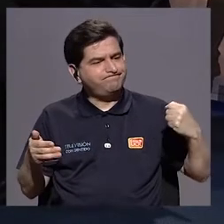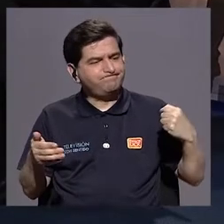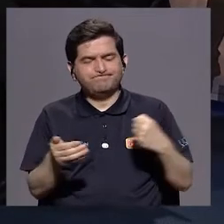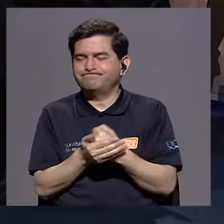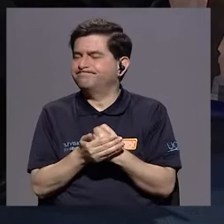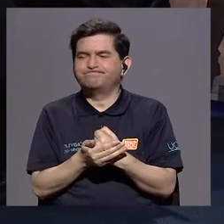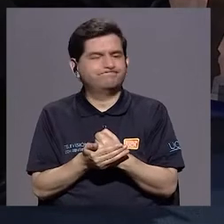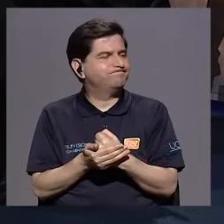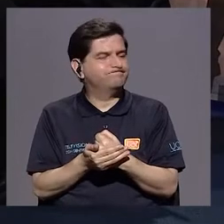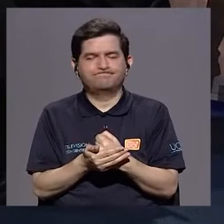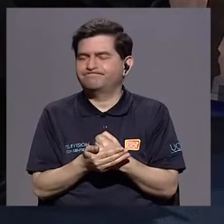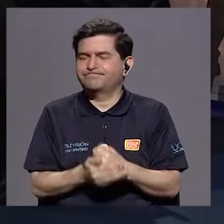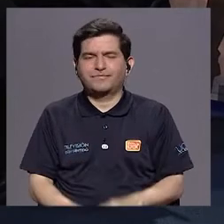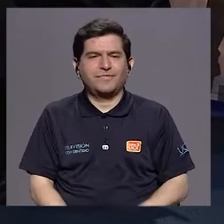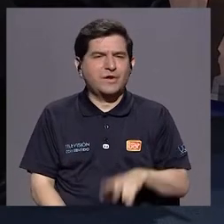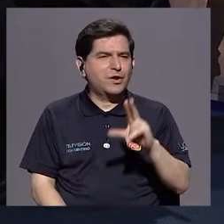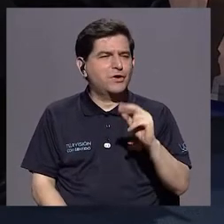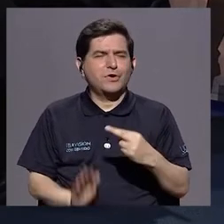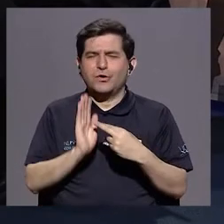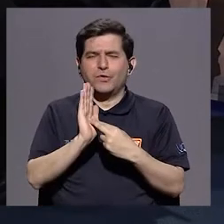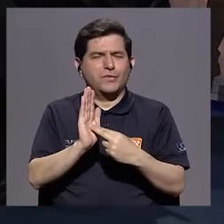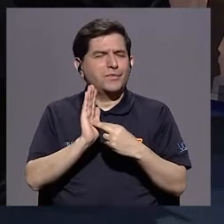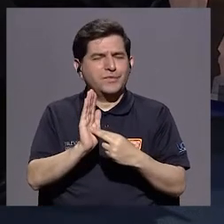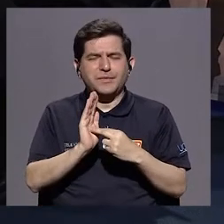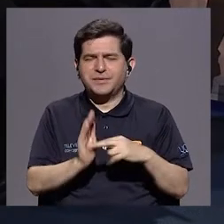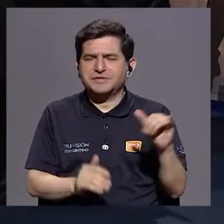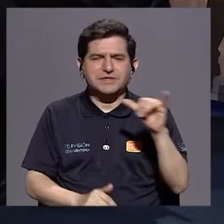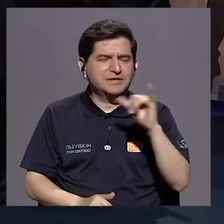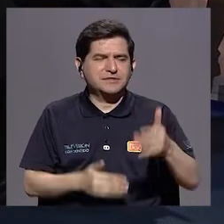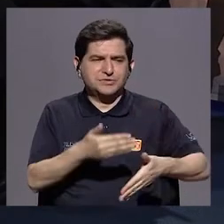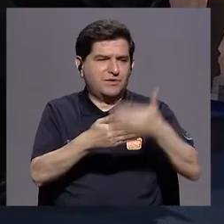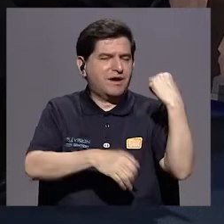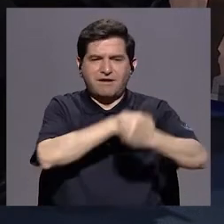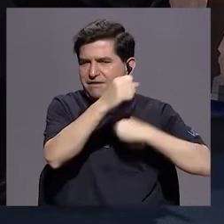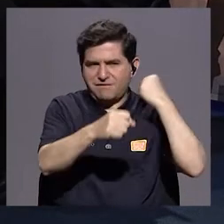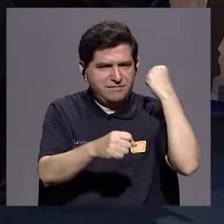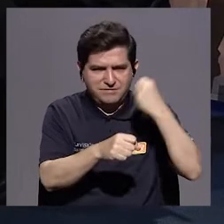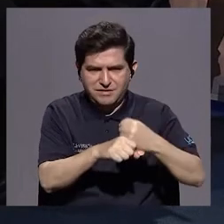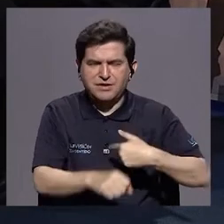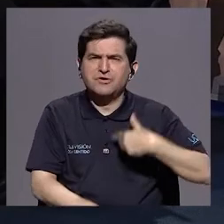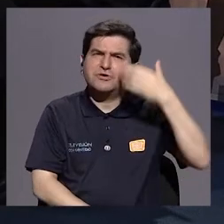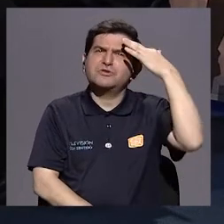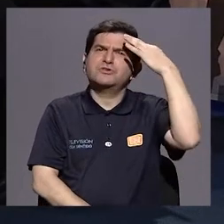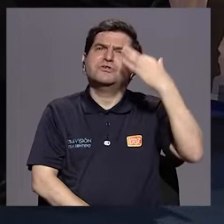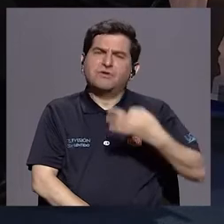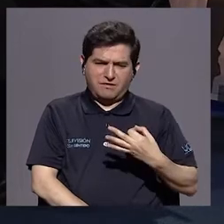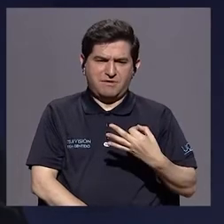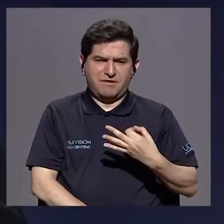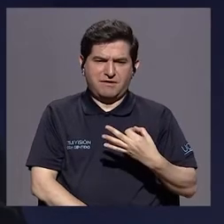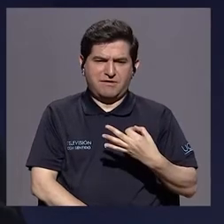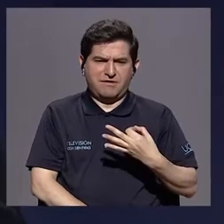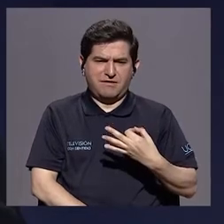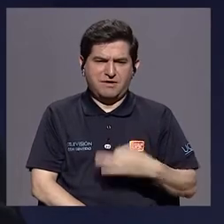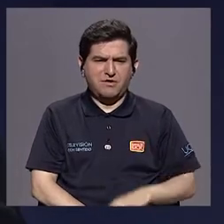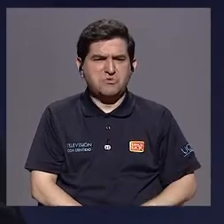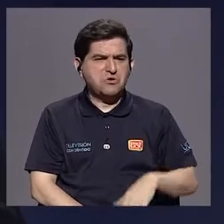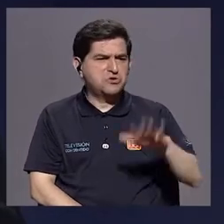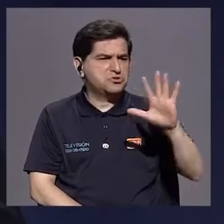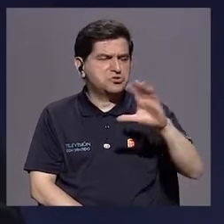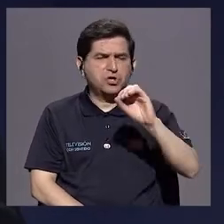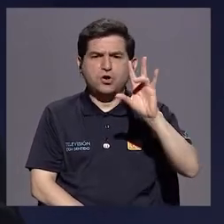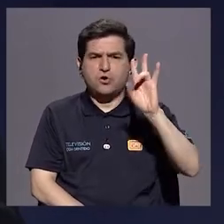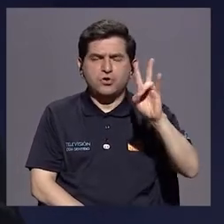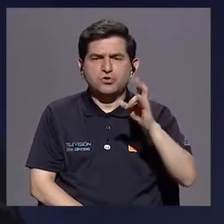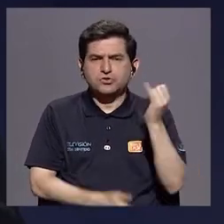no es tan representativa como en años anteriores creo que encima no me equivoco hay de 5 a 7